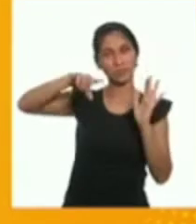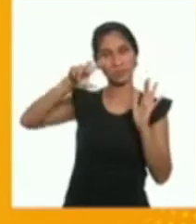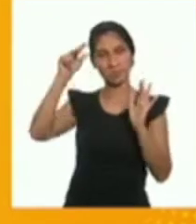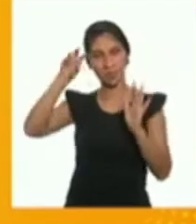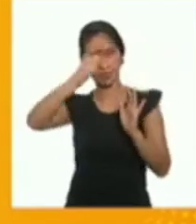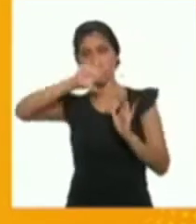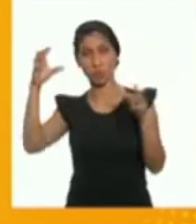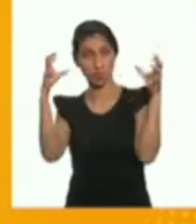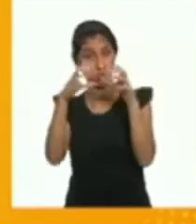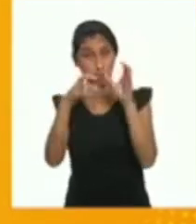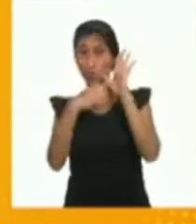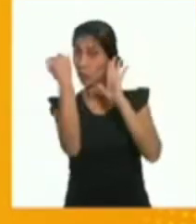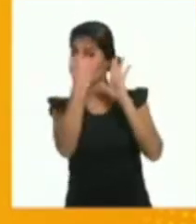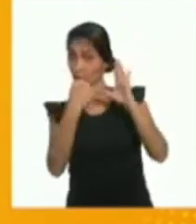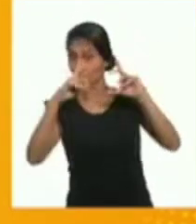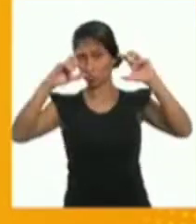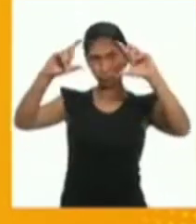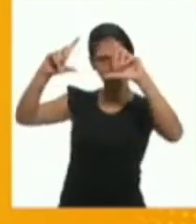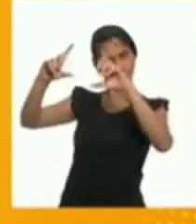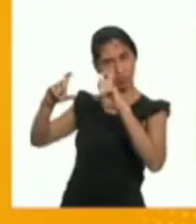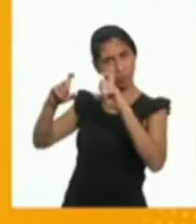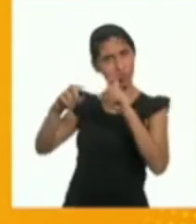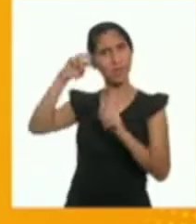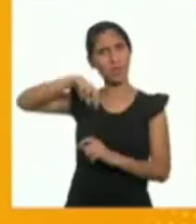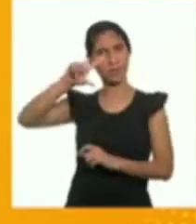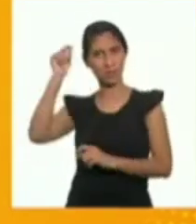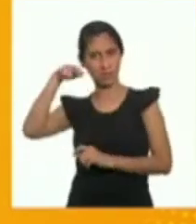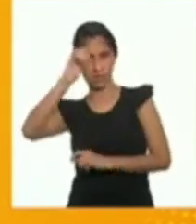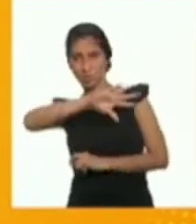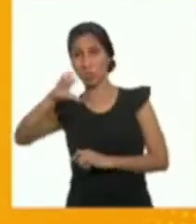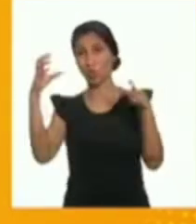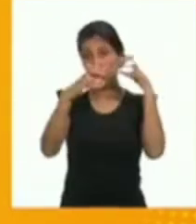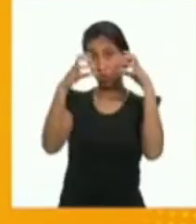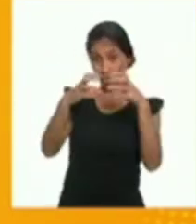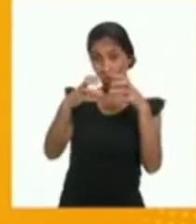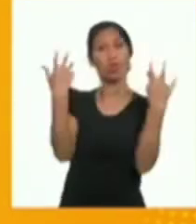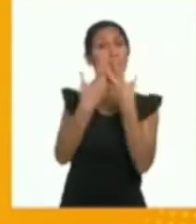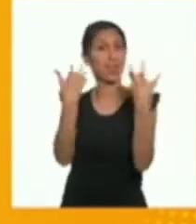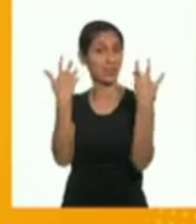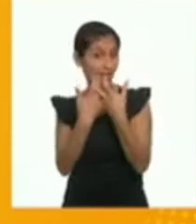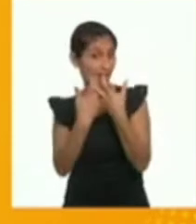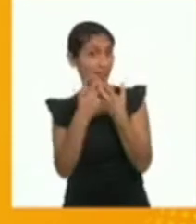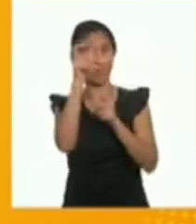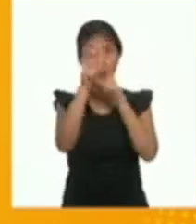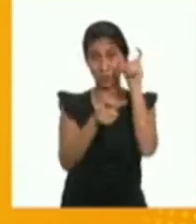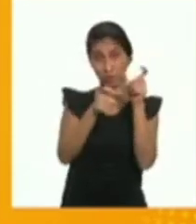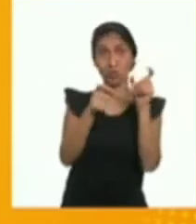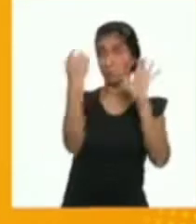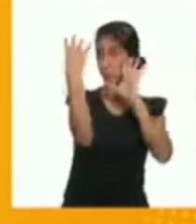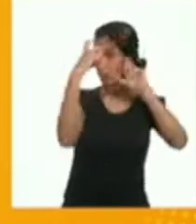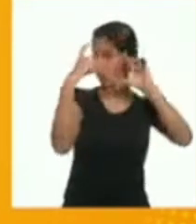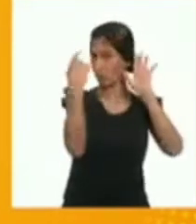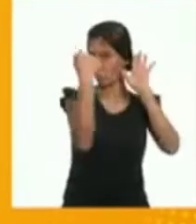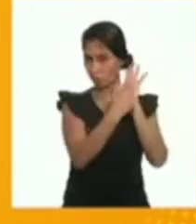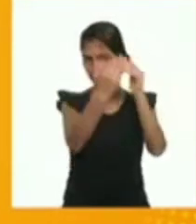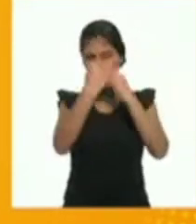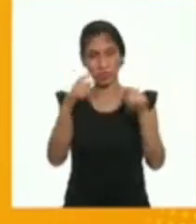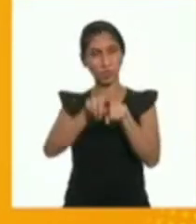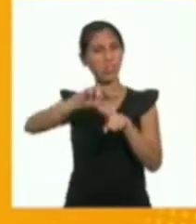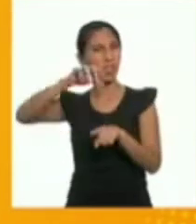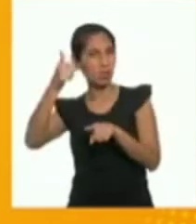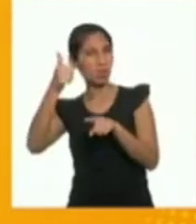figuras en su totalidad. Claro, en el plano conjunto entiendo a los personajes y que existe una relación entre ellos. Luego tenemos el plano